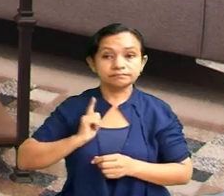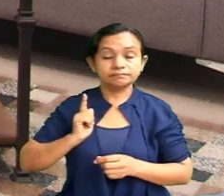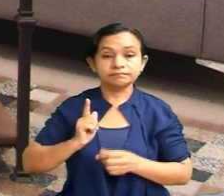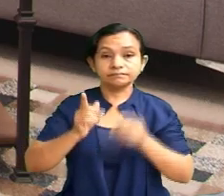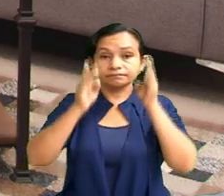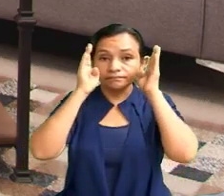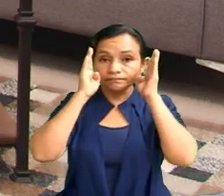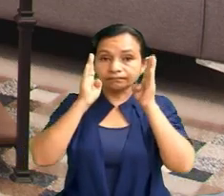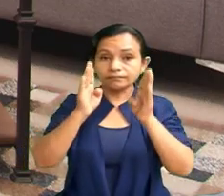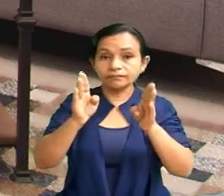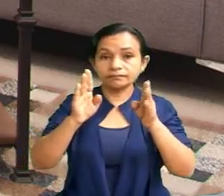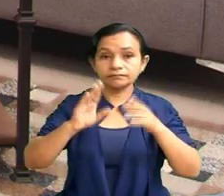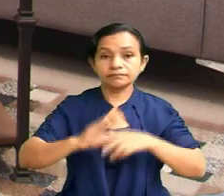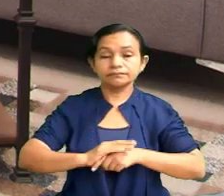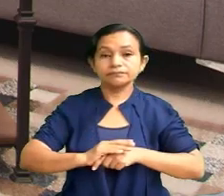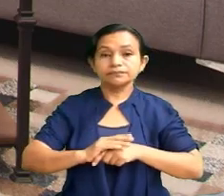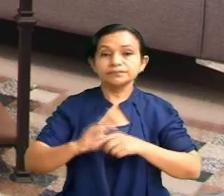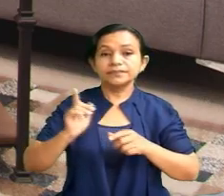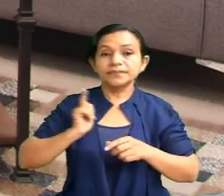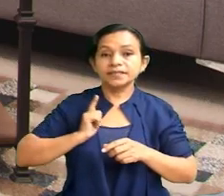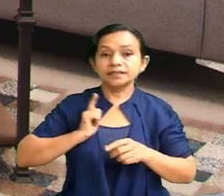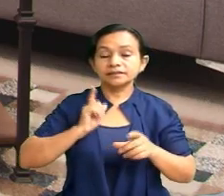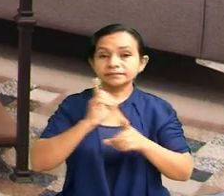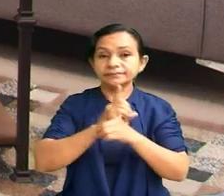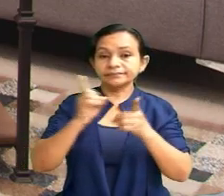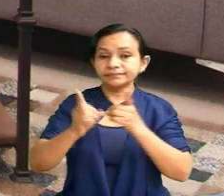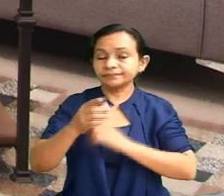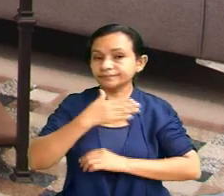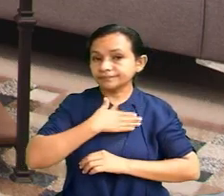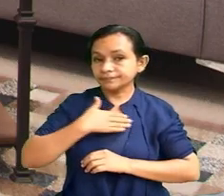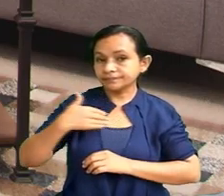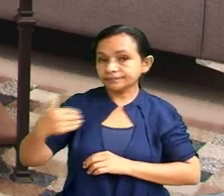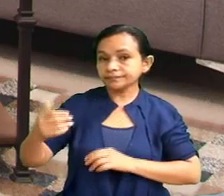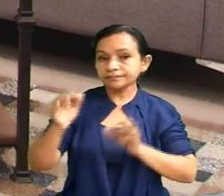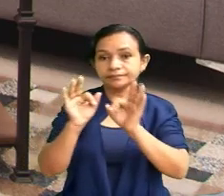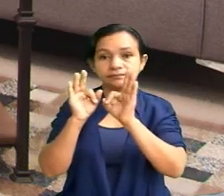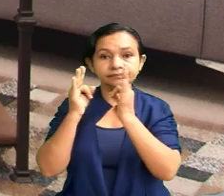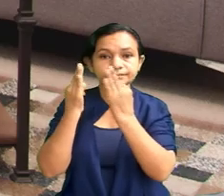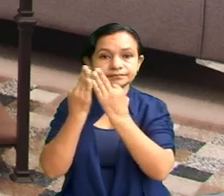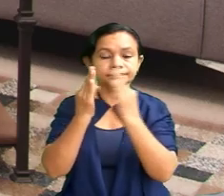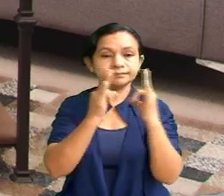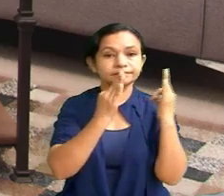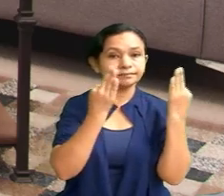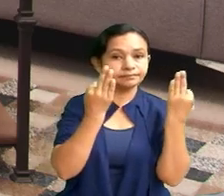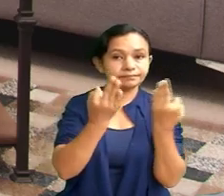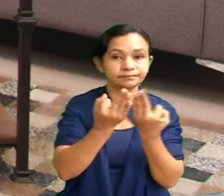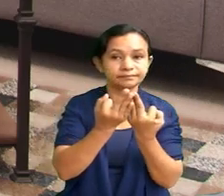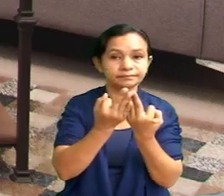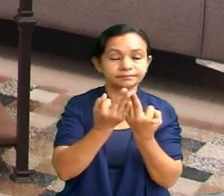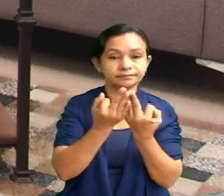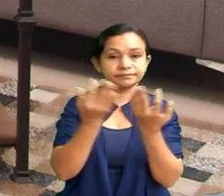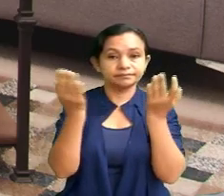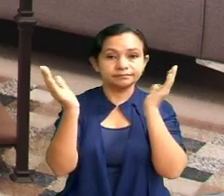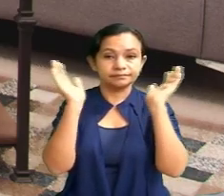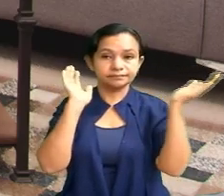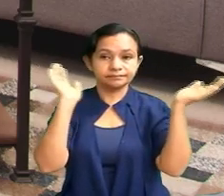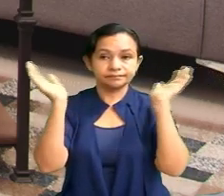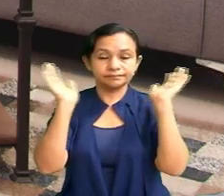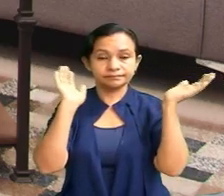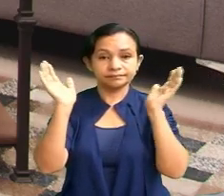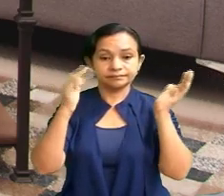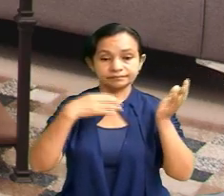servicio que debe de ser que debe ser cada vez mejor verdad también para la familia el sector comercio el sector de